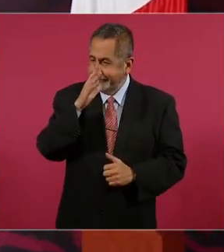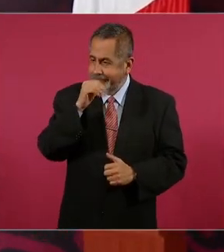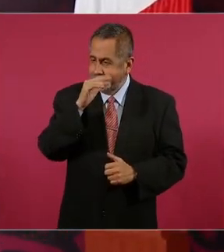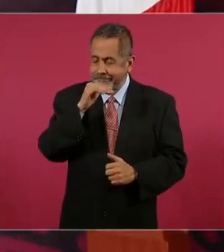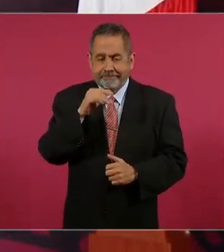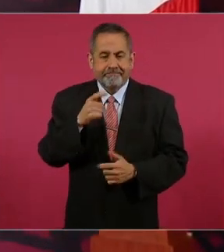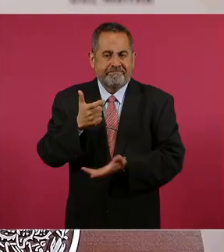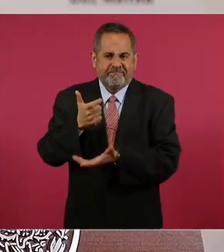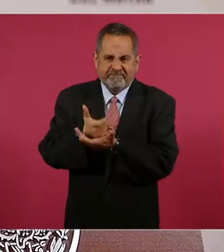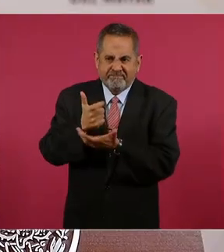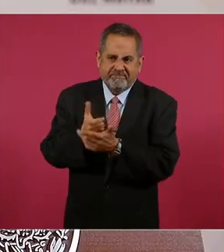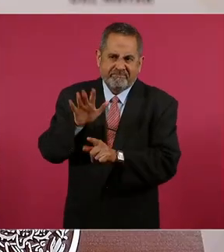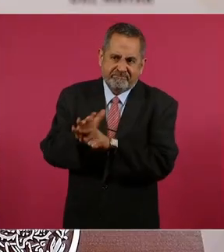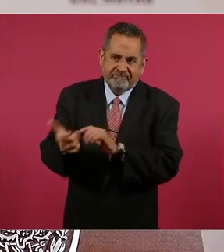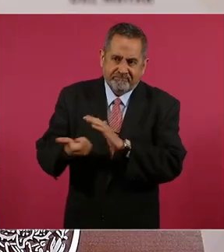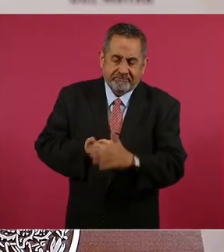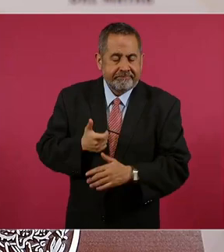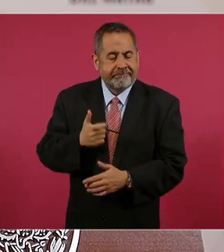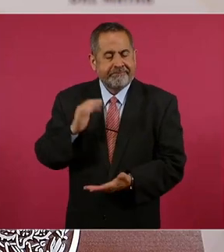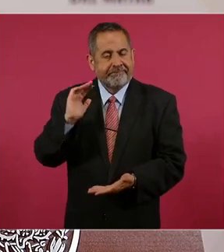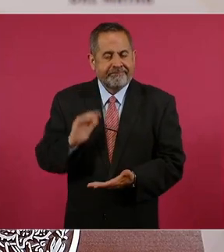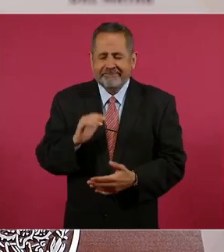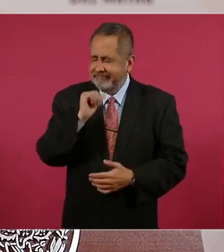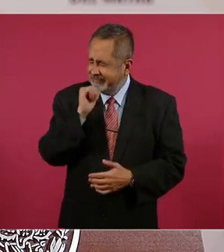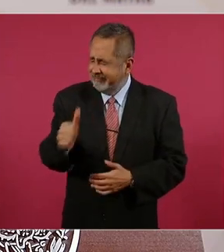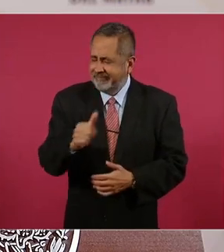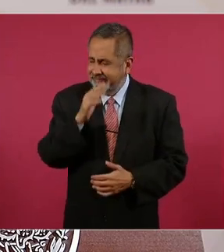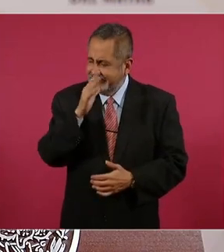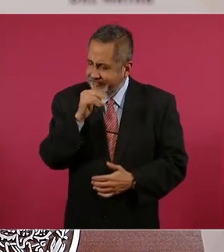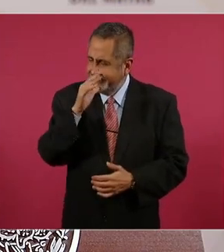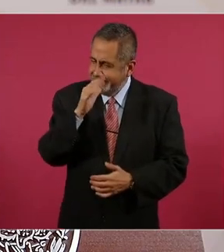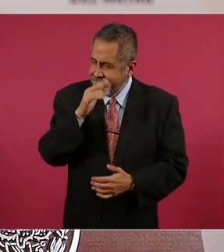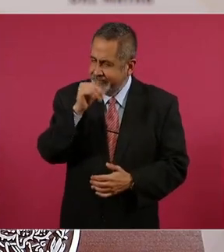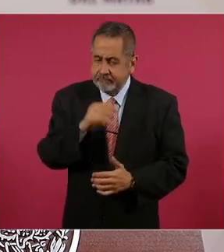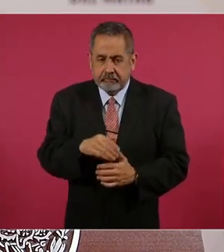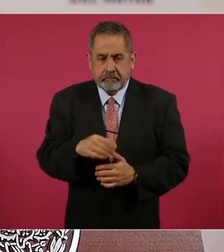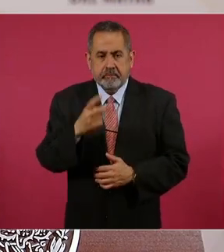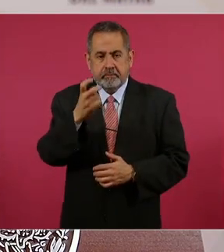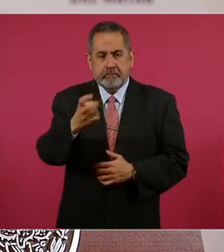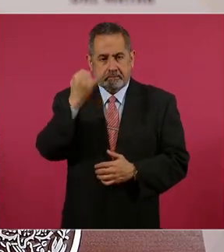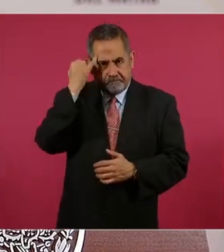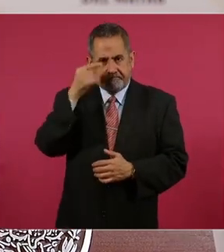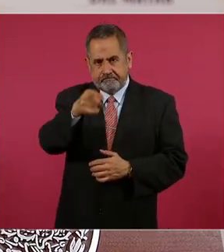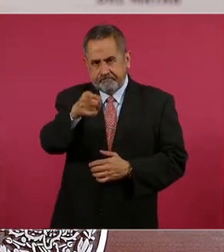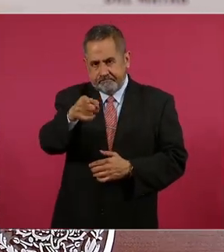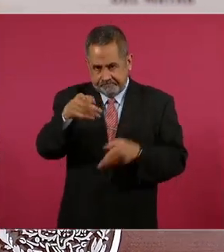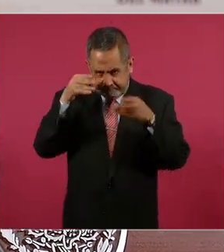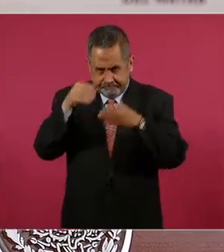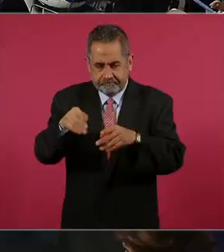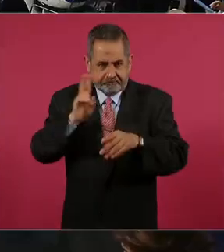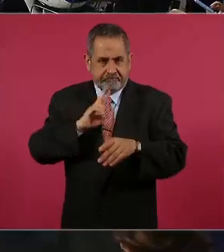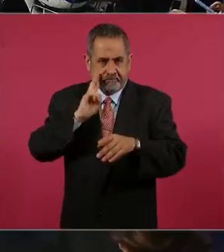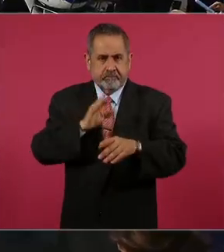extorsión por eso estamos dedicándonos a eso